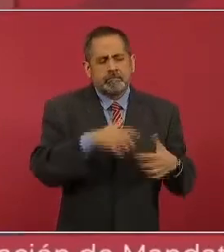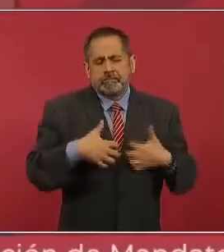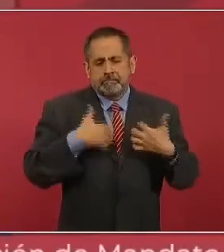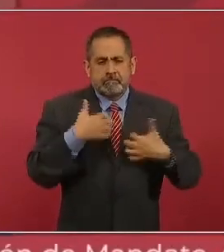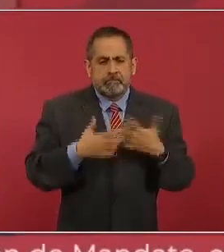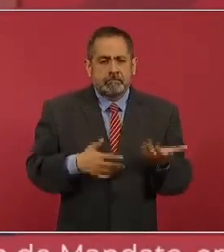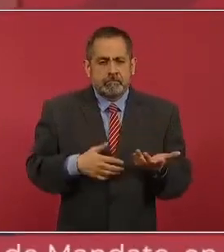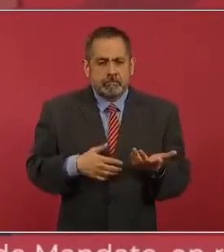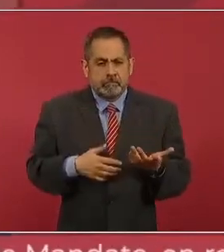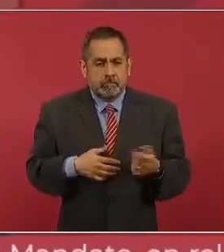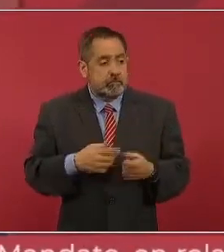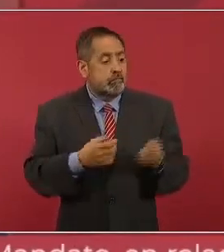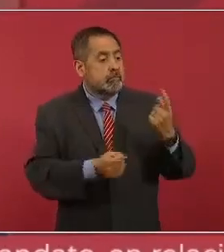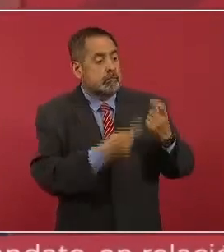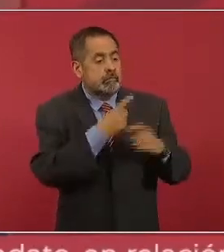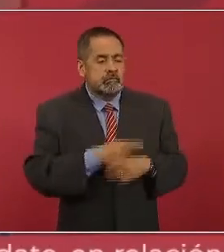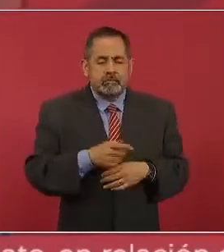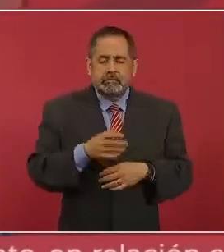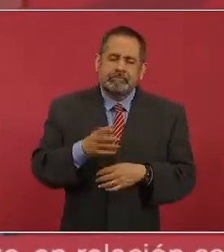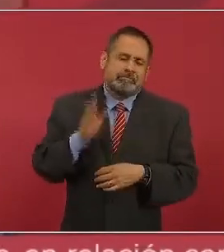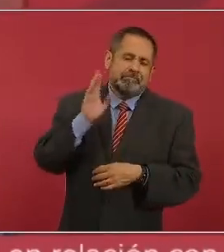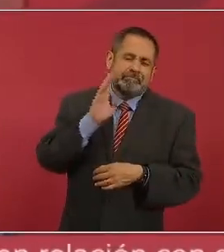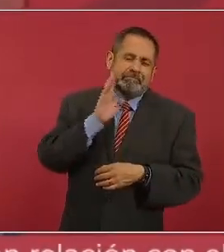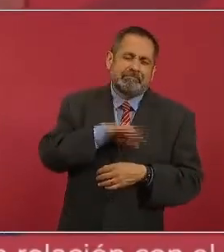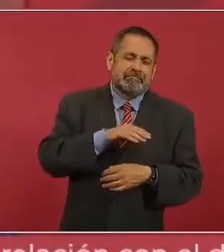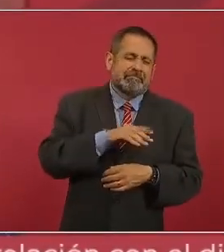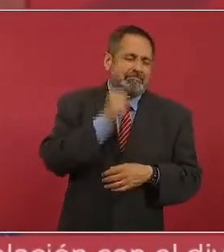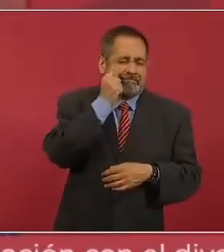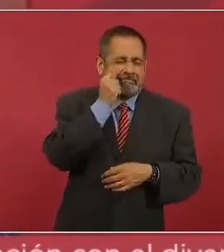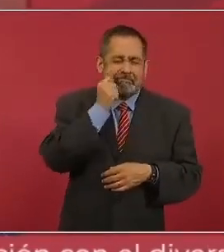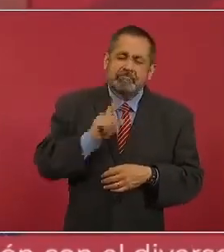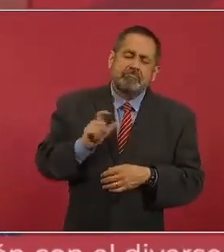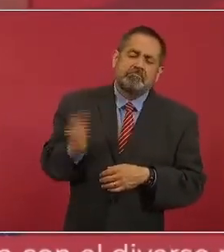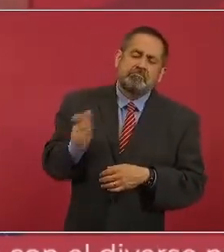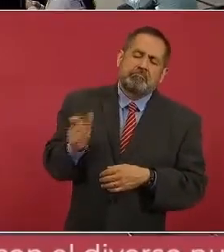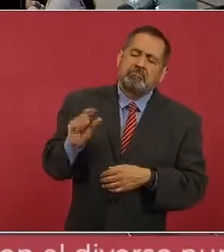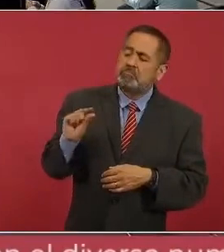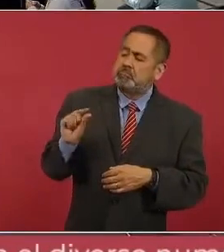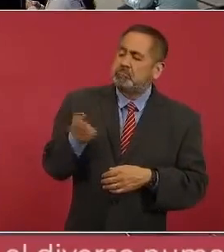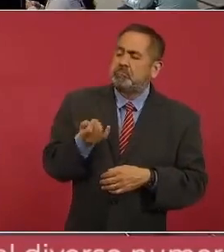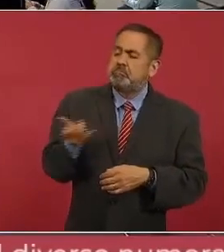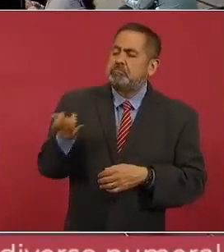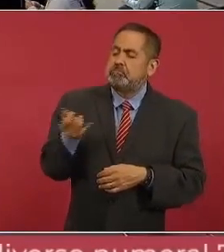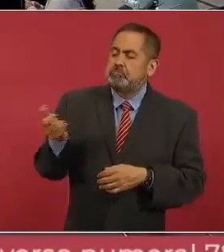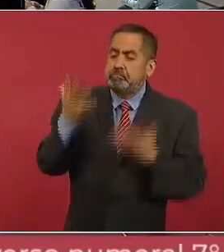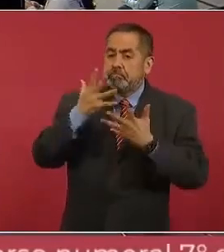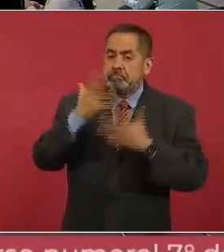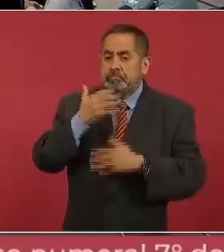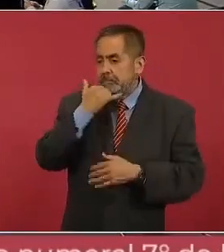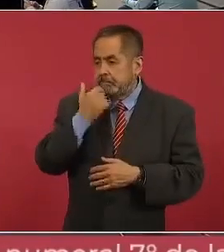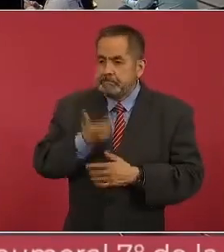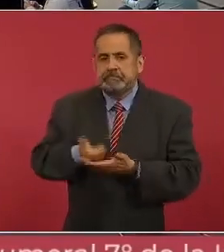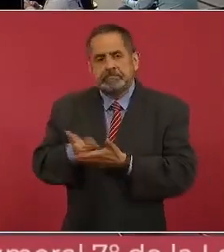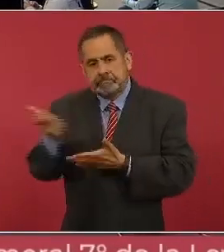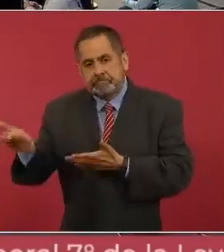Pero algunos que estaban mal acostumbrados y son muy ventajosos.